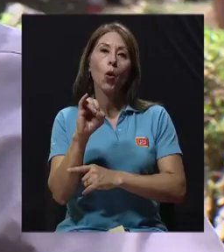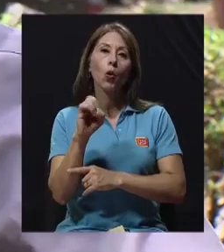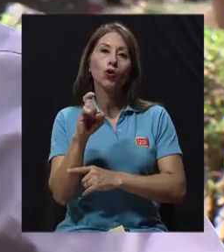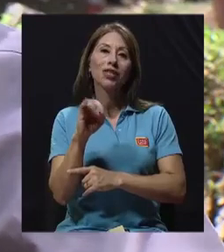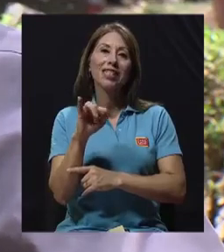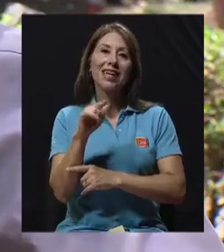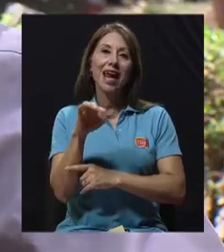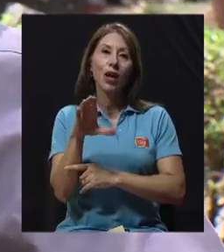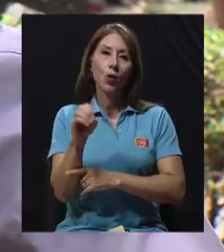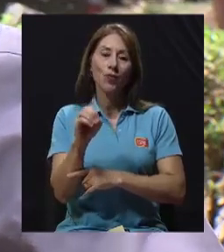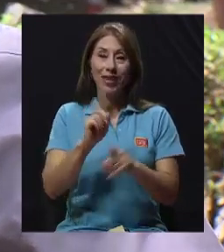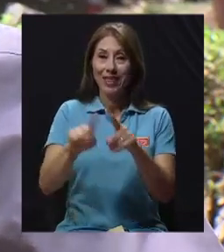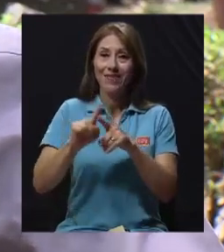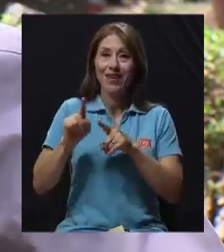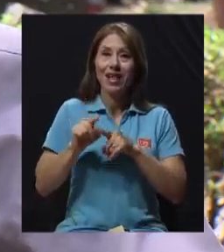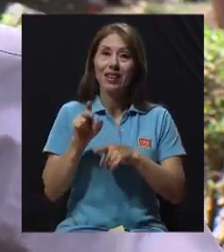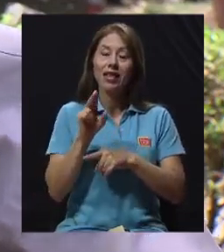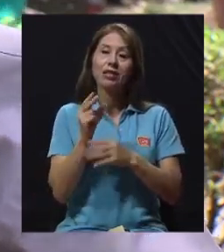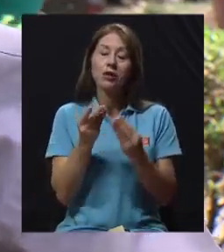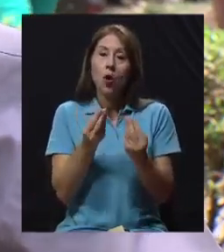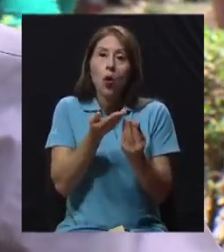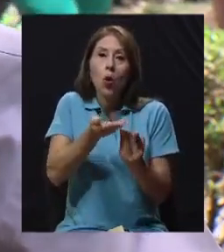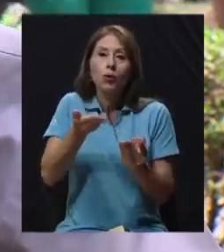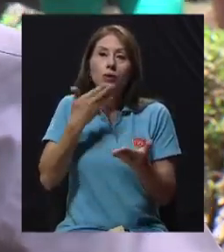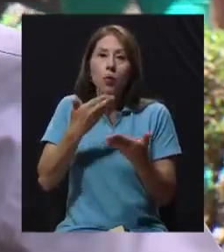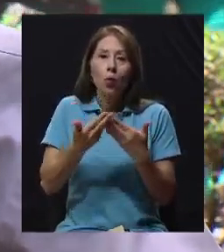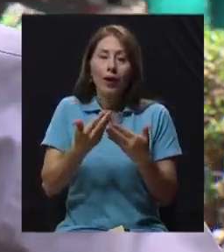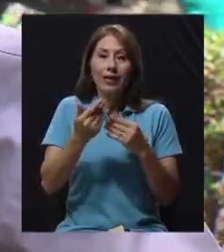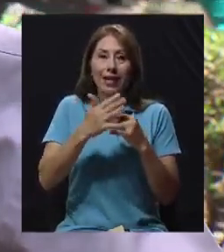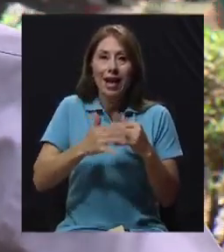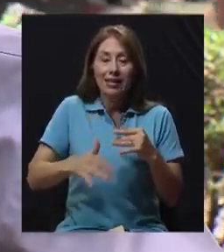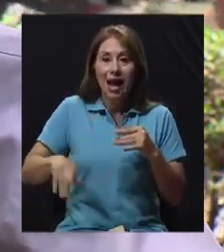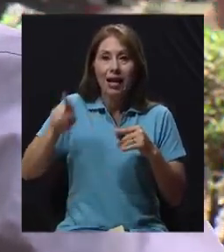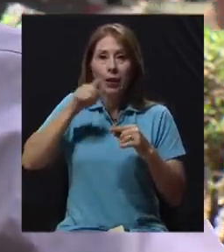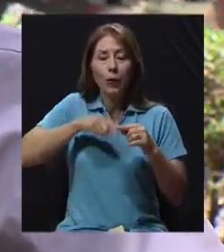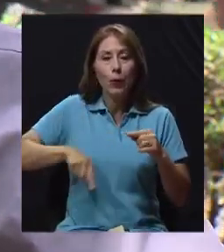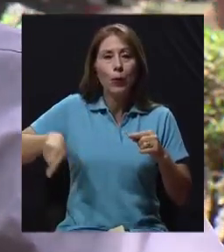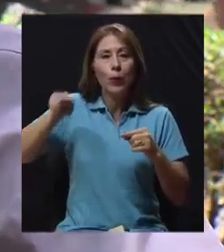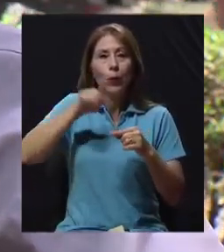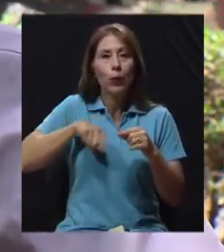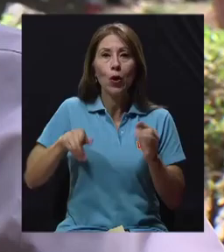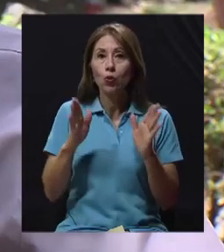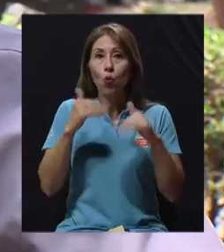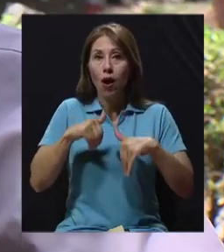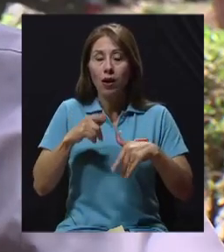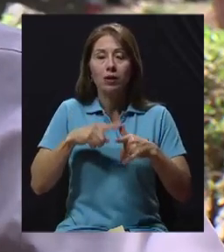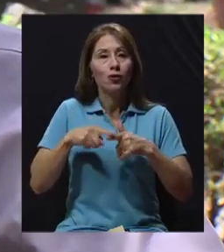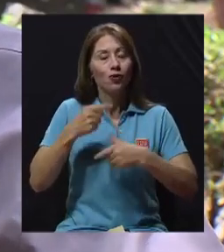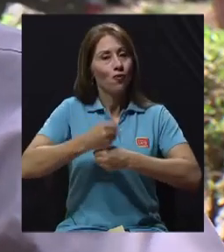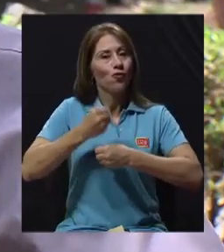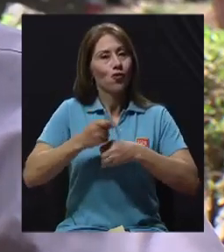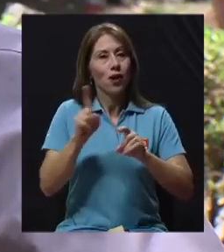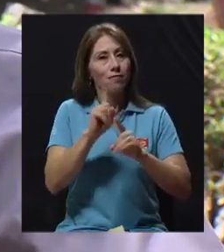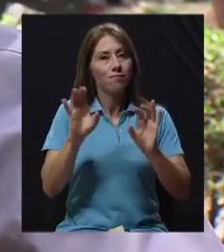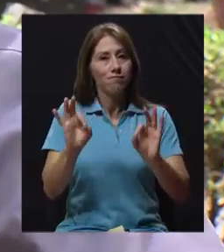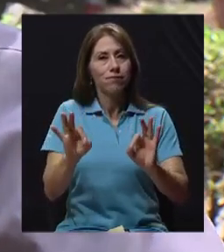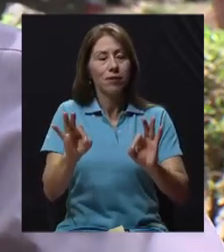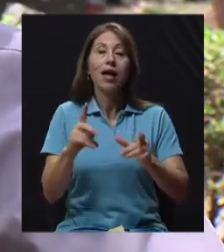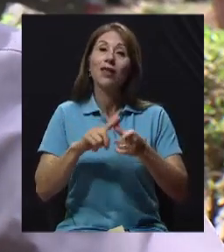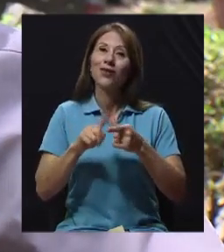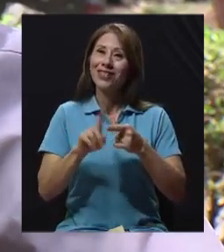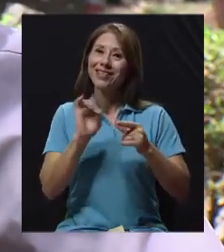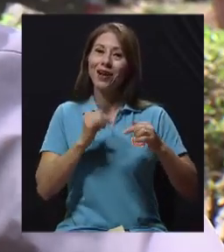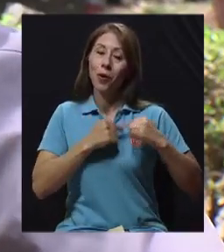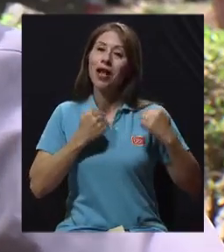que lleva la sangre, digamos, y los nutrientes que lleva la sangre no van a poder llegar, no van a poder funcionar adecuadamente. Entonces, como usted mismo dice, el corazón es como un motor.